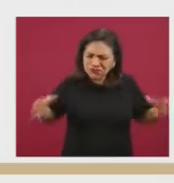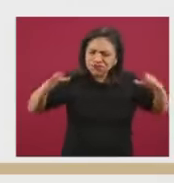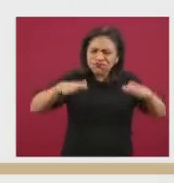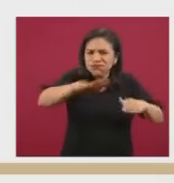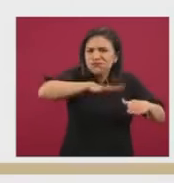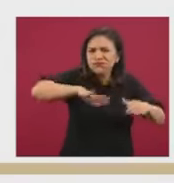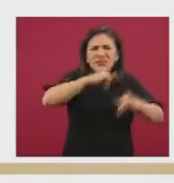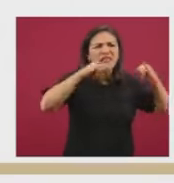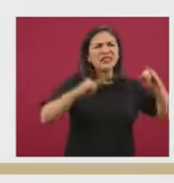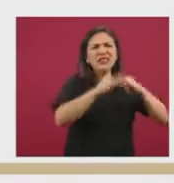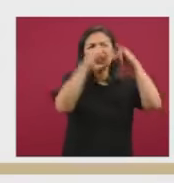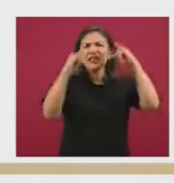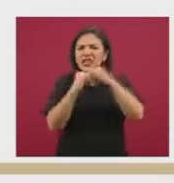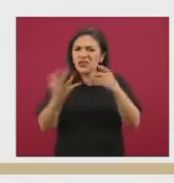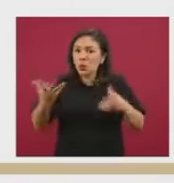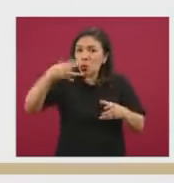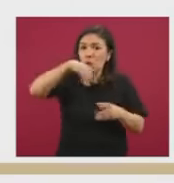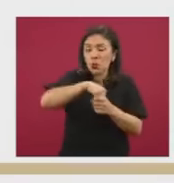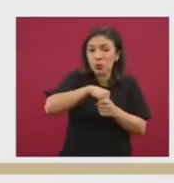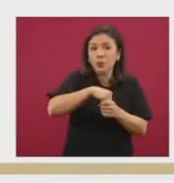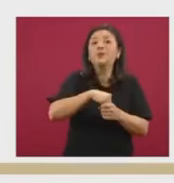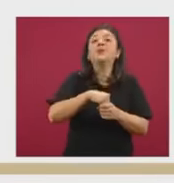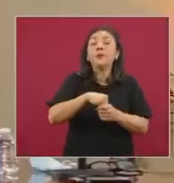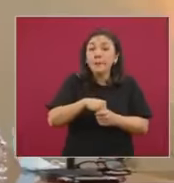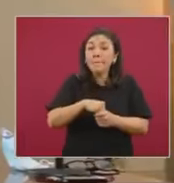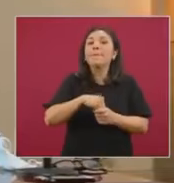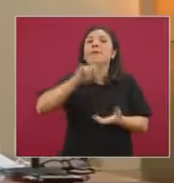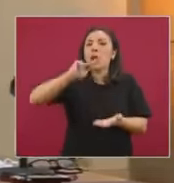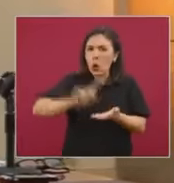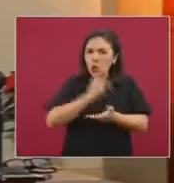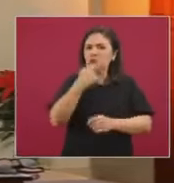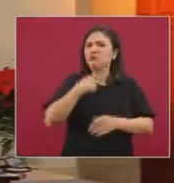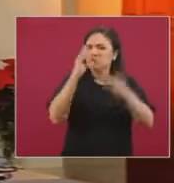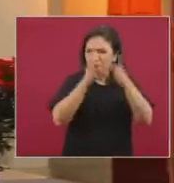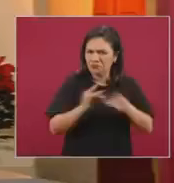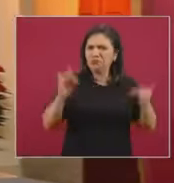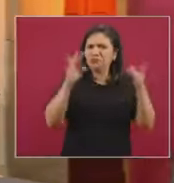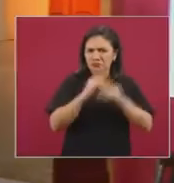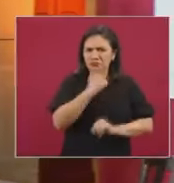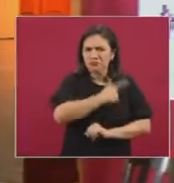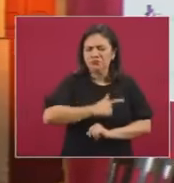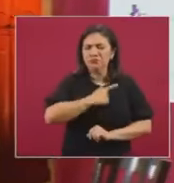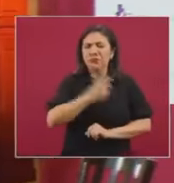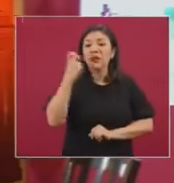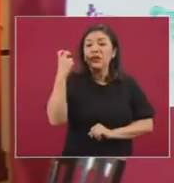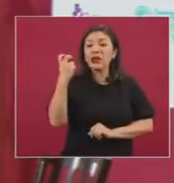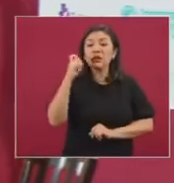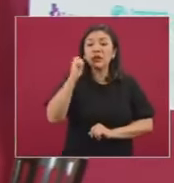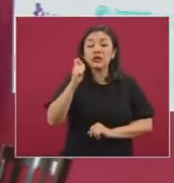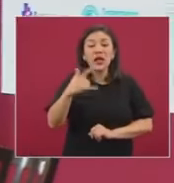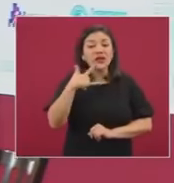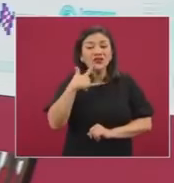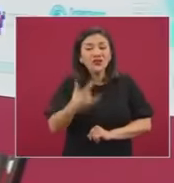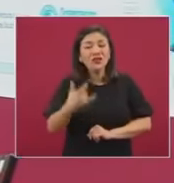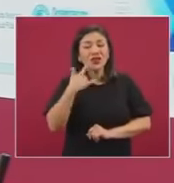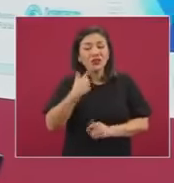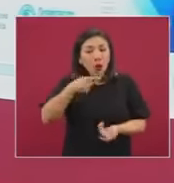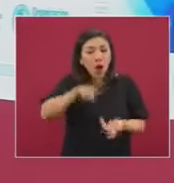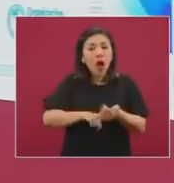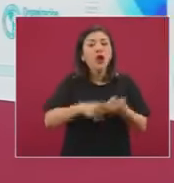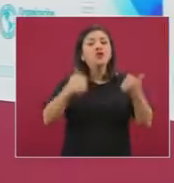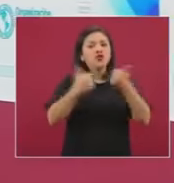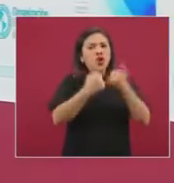interinstitucional. Tenemos y lo volveremos a explicar, pero esto es un esfuerzo que implica tanto